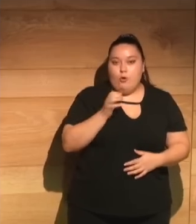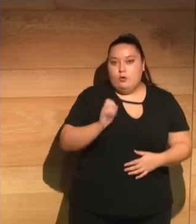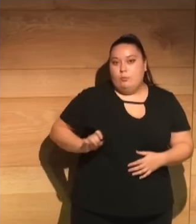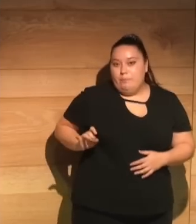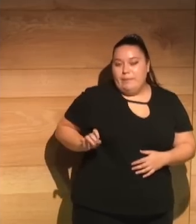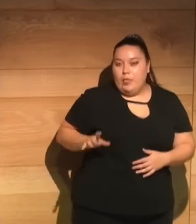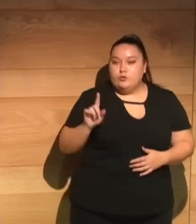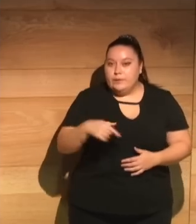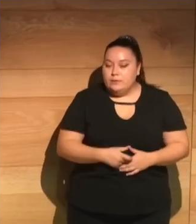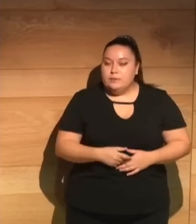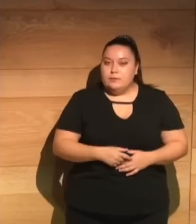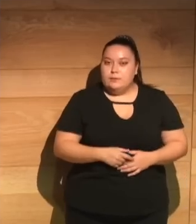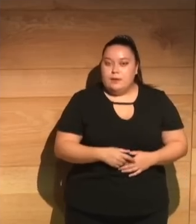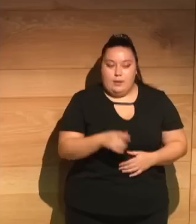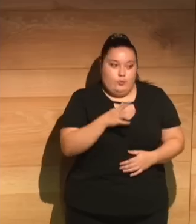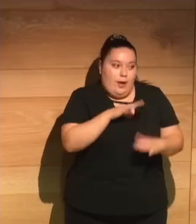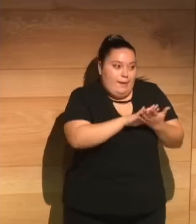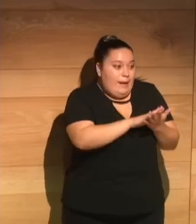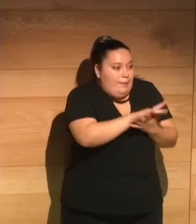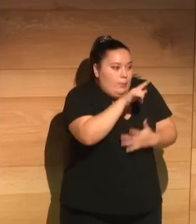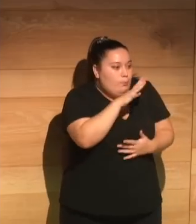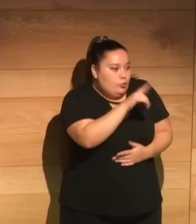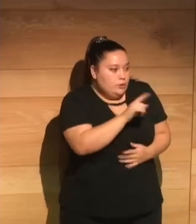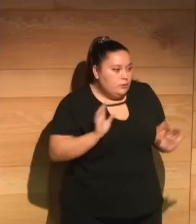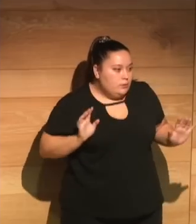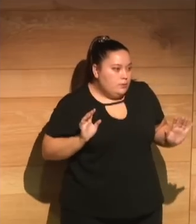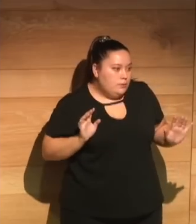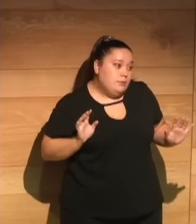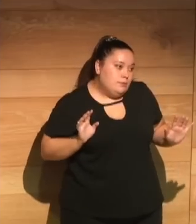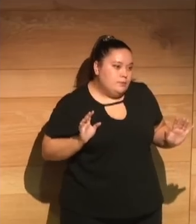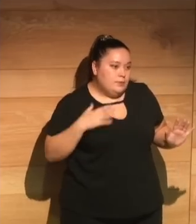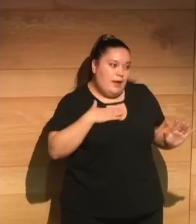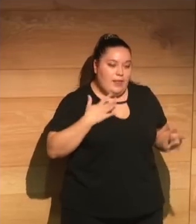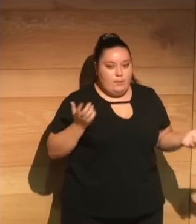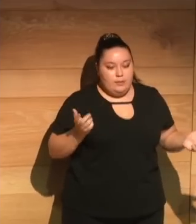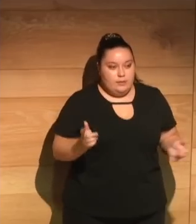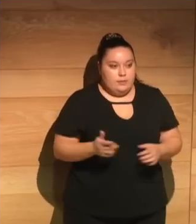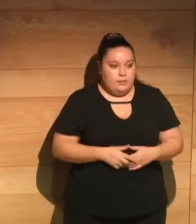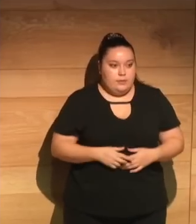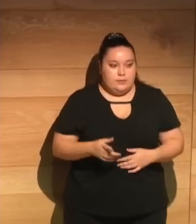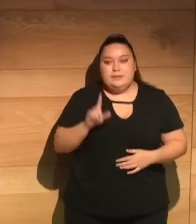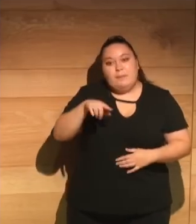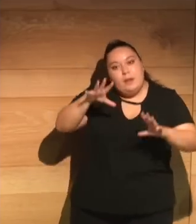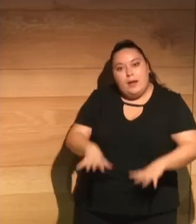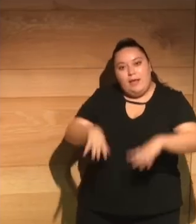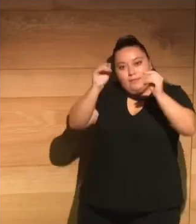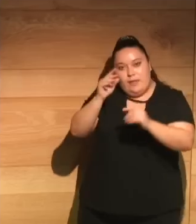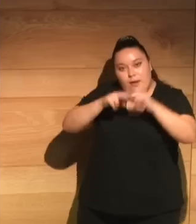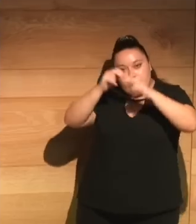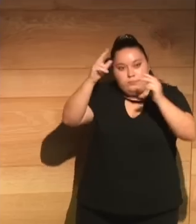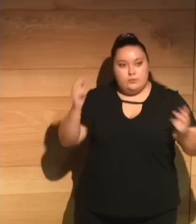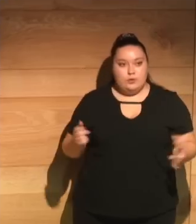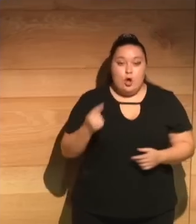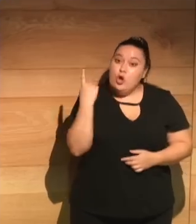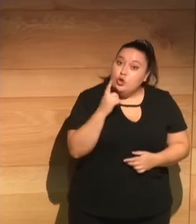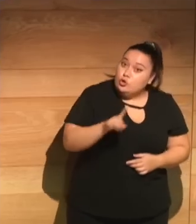tiramos pedos y no, habla por ti. Qué agradable, ¿no? Qué ejemplo más agradable. No, pero tú eres... Y construimos catedrales.